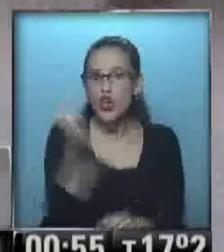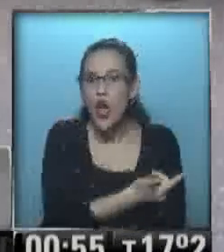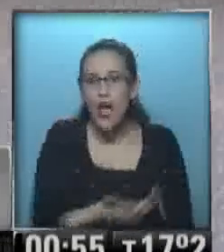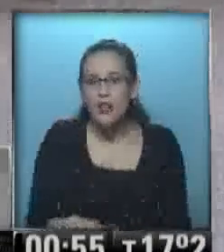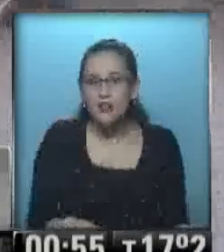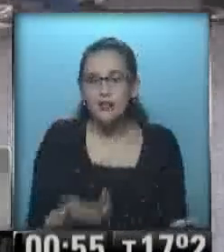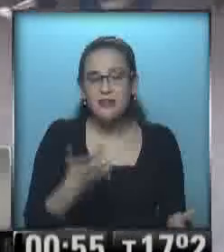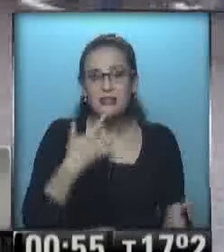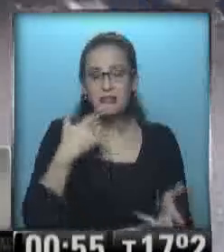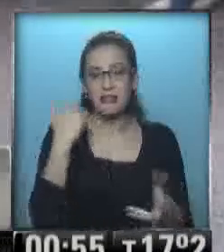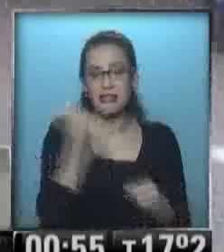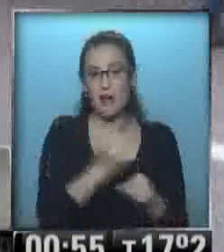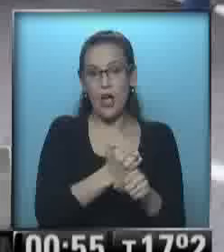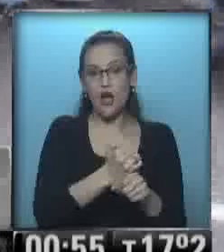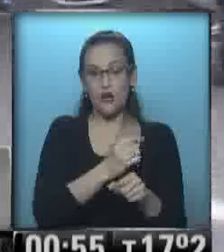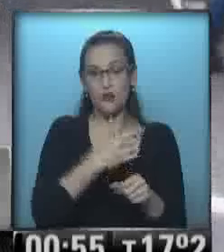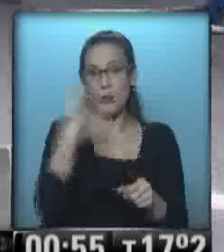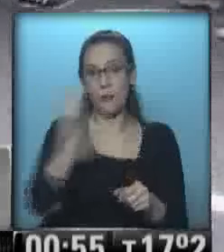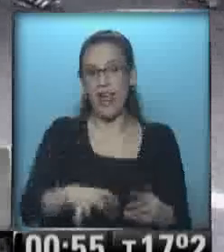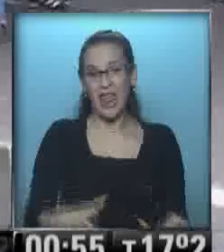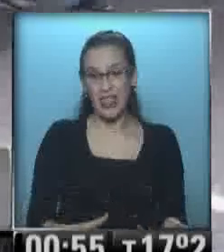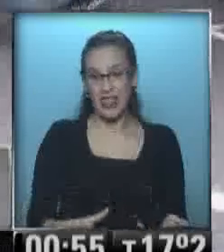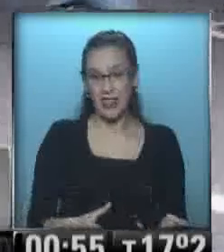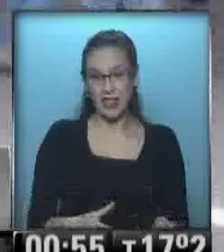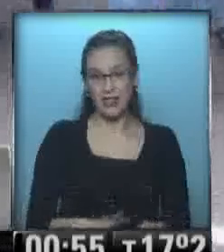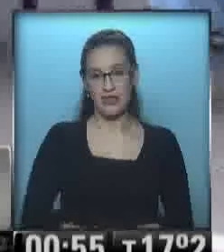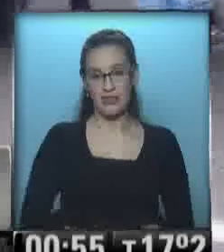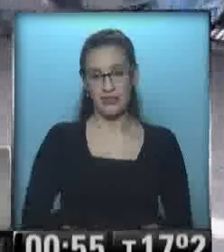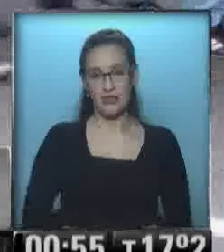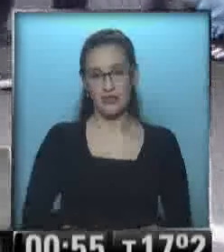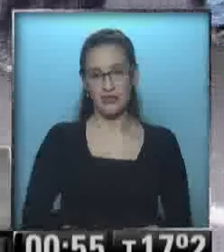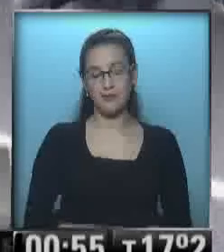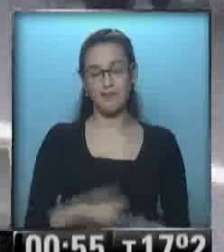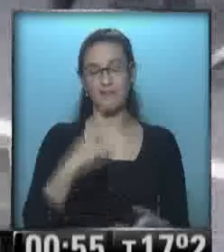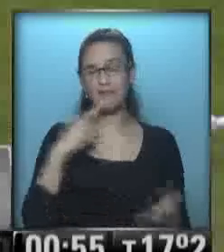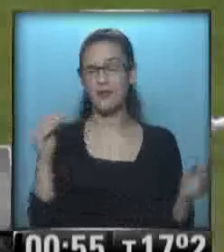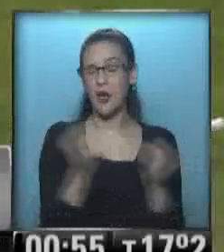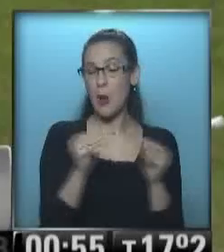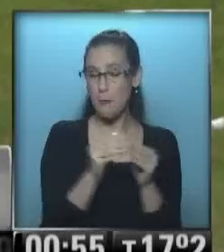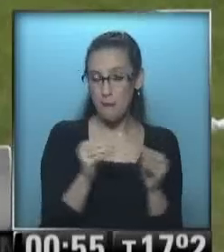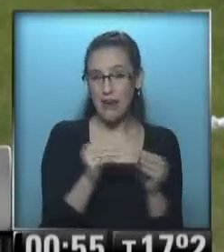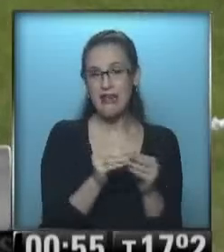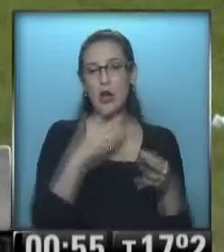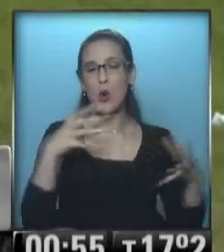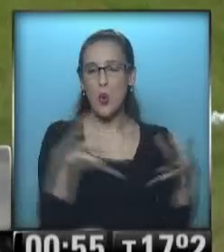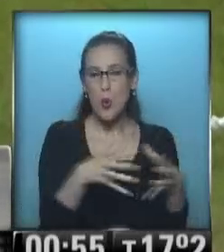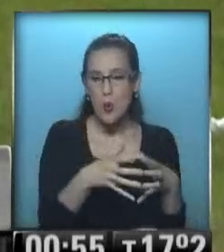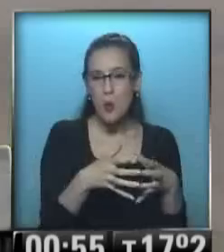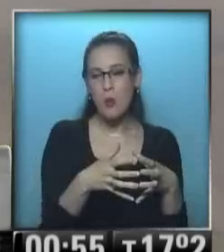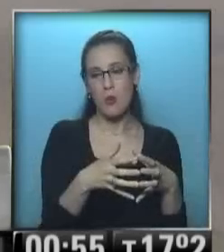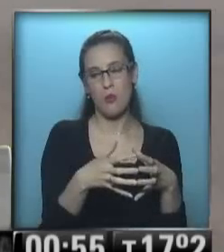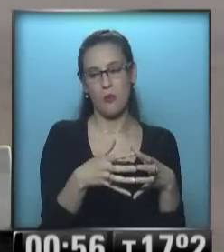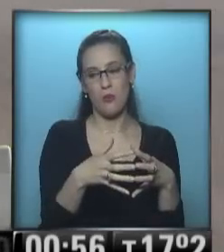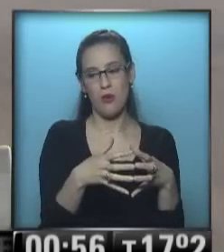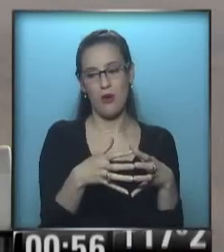los puestos de trabajo, y hay despidos y suspensiones en todos lados. Y nosotros, por eso, con los compañeros de Donnelly, con todas las fábricas que se